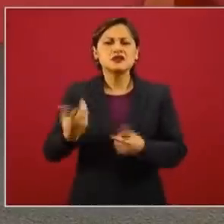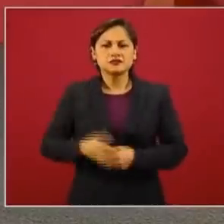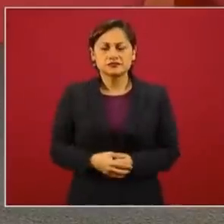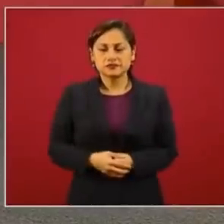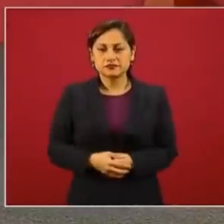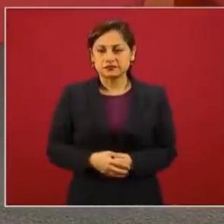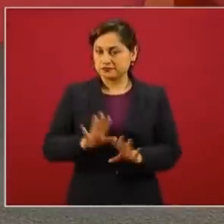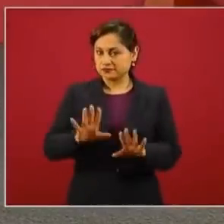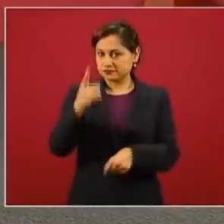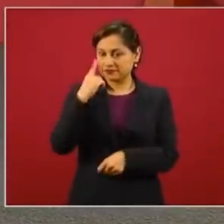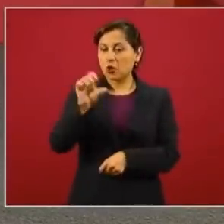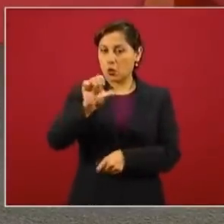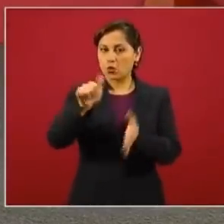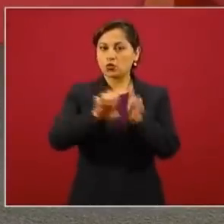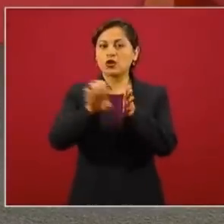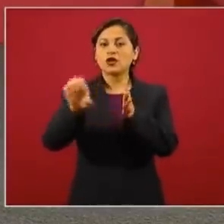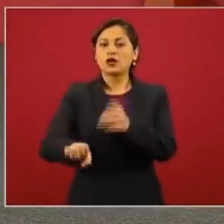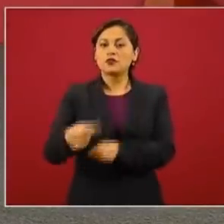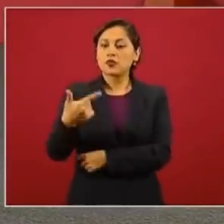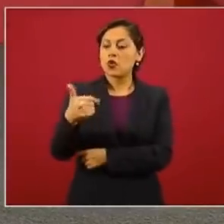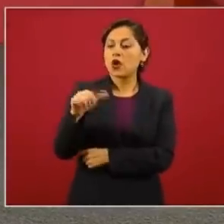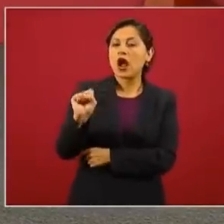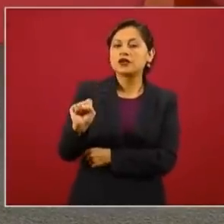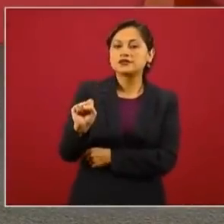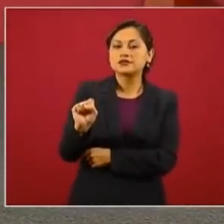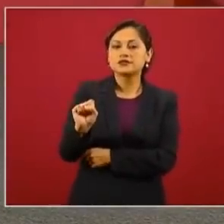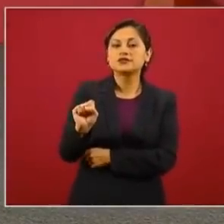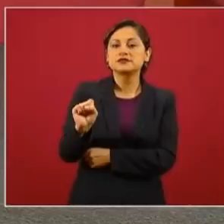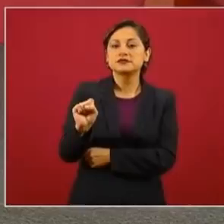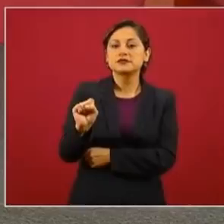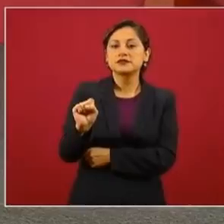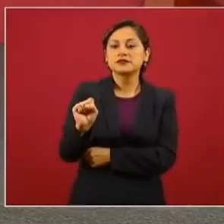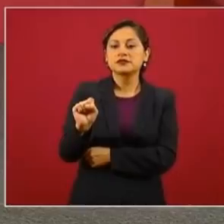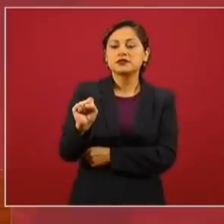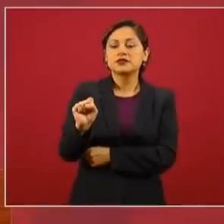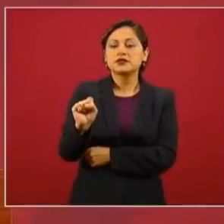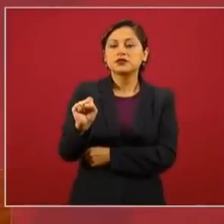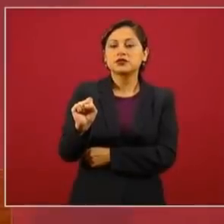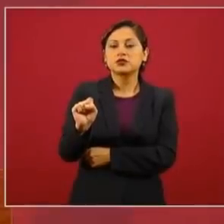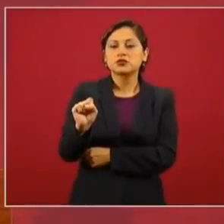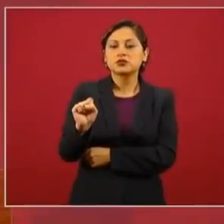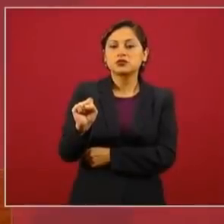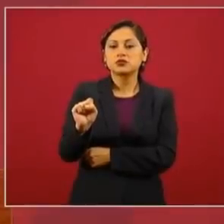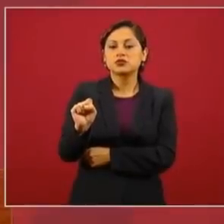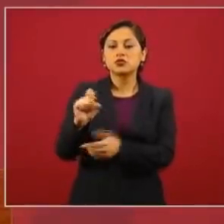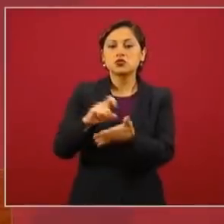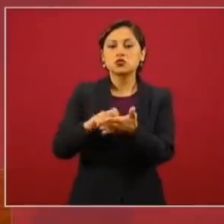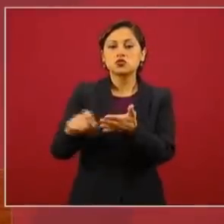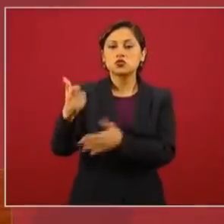que se le entregara gas a precios bajos, en